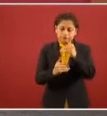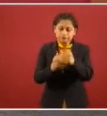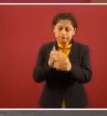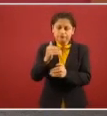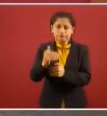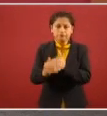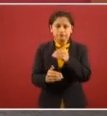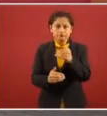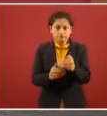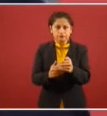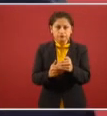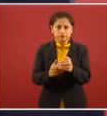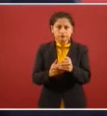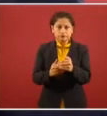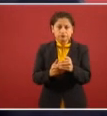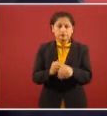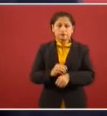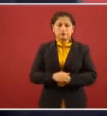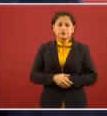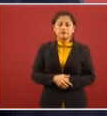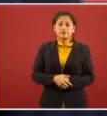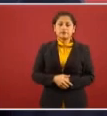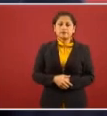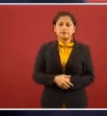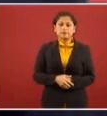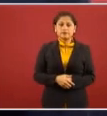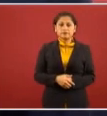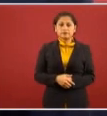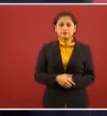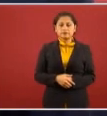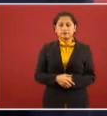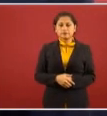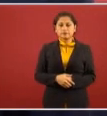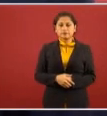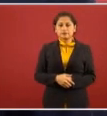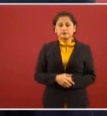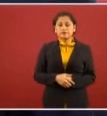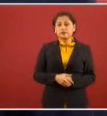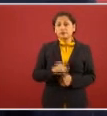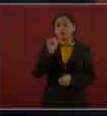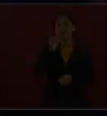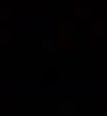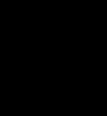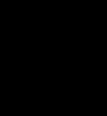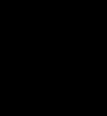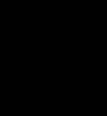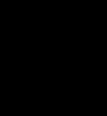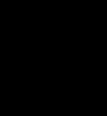Ayer se habló de eso.